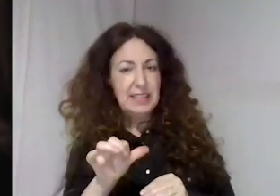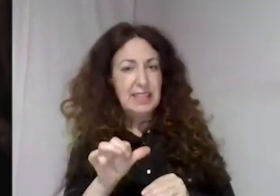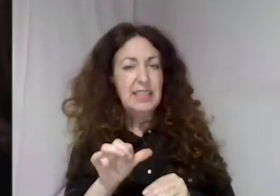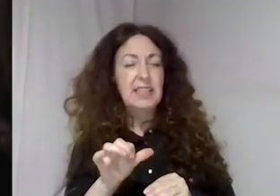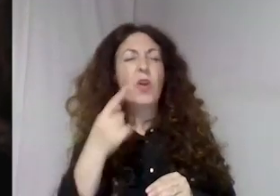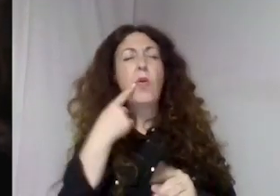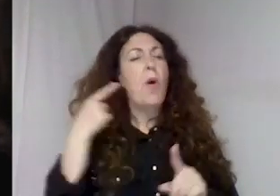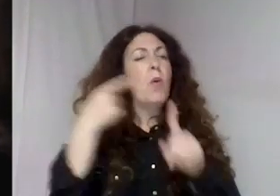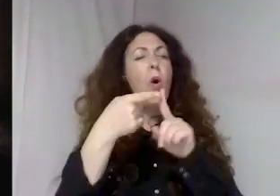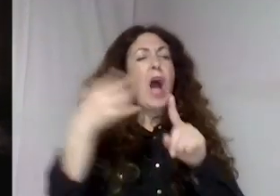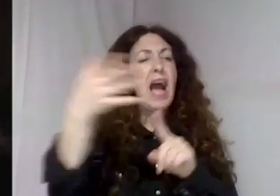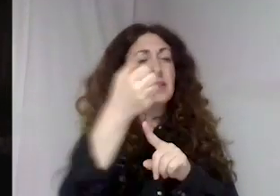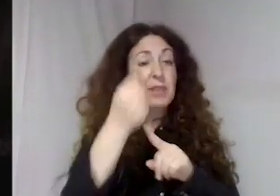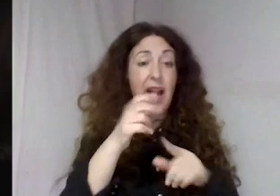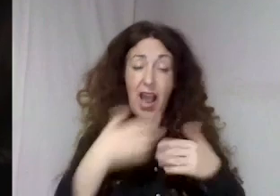última, ¿no?,